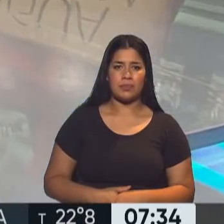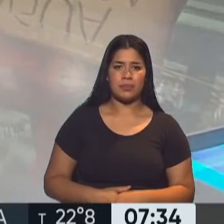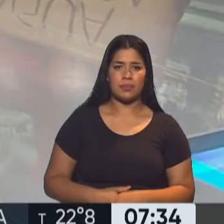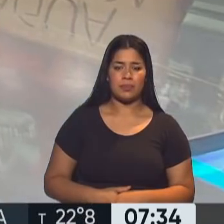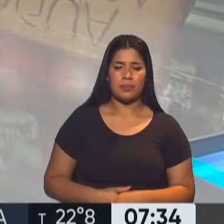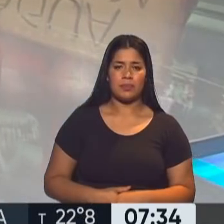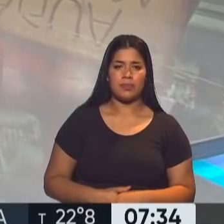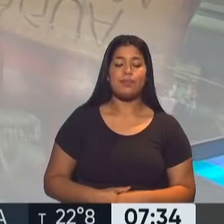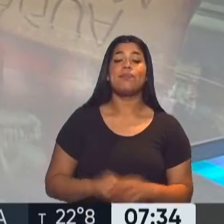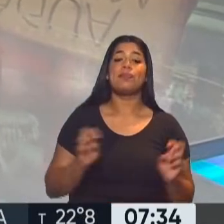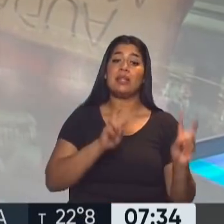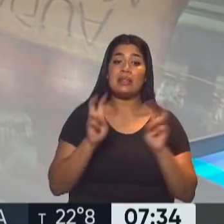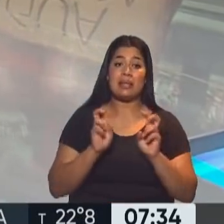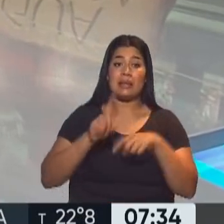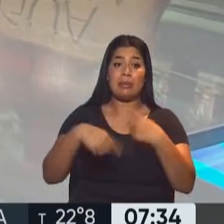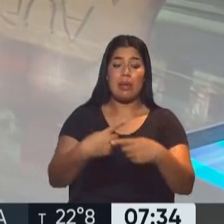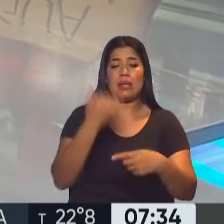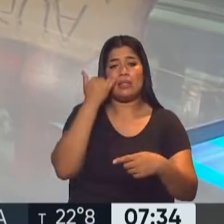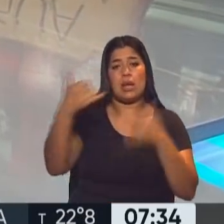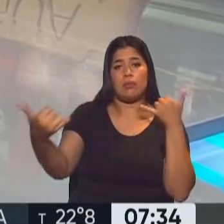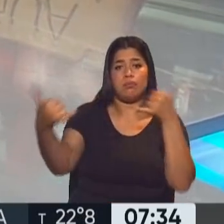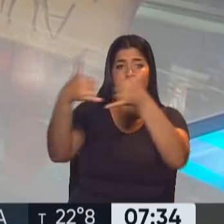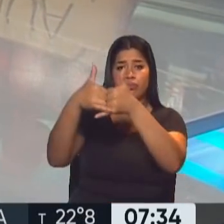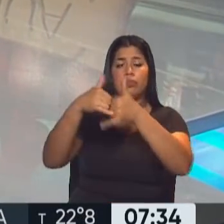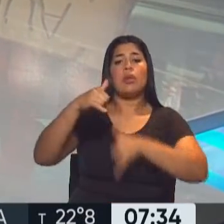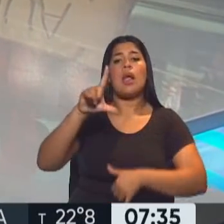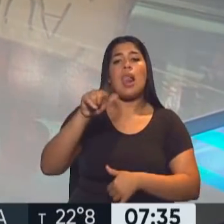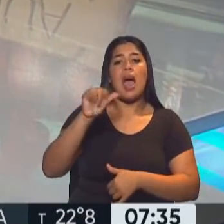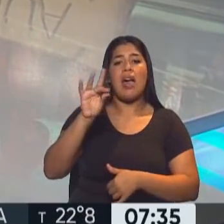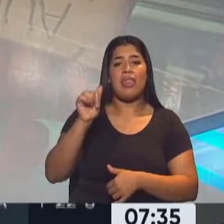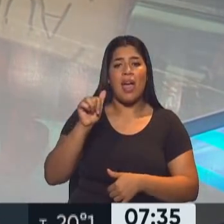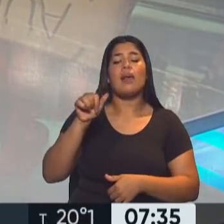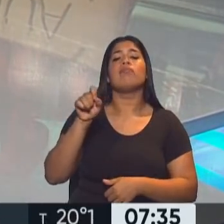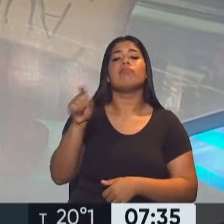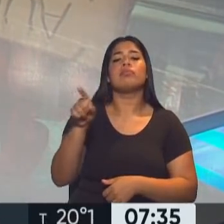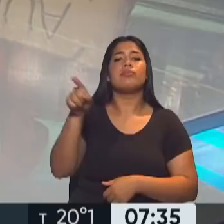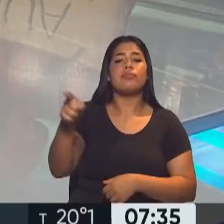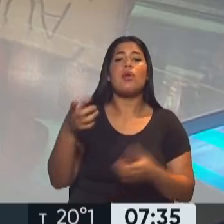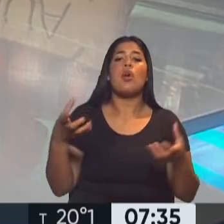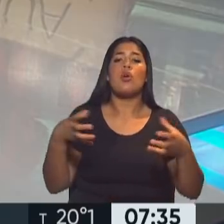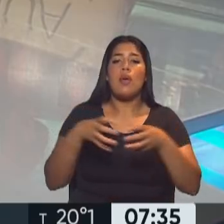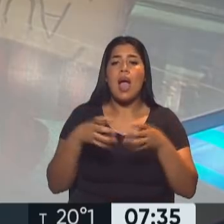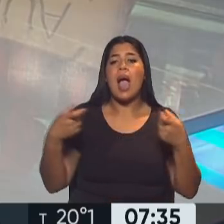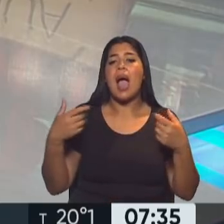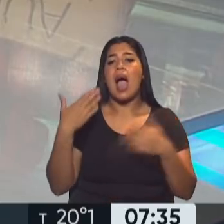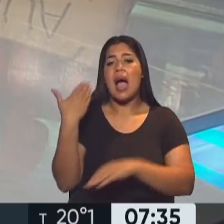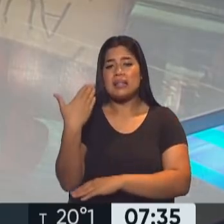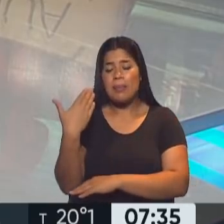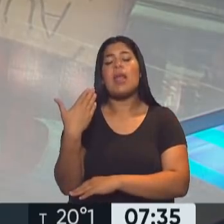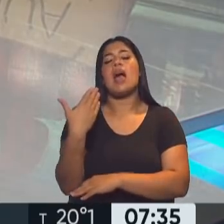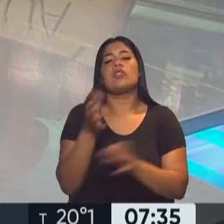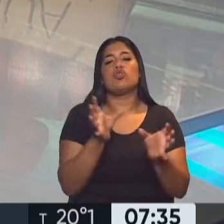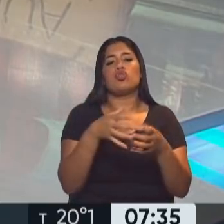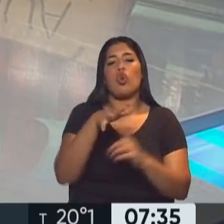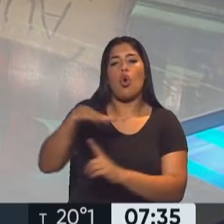Y para seguir hablando del tema, ya estamos en comunicación telefónica con Pablo Lada, él es miembro de las Asambleas de Comunidades del Chubut. ¿Qué